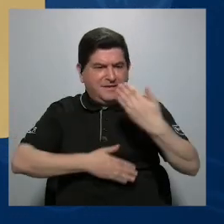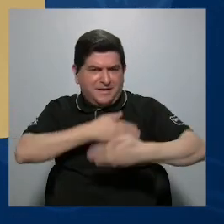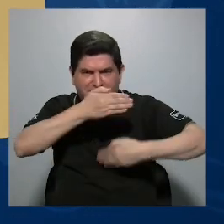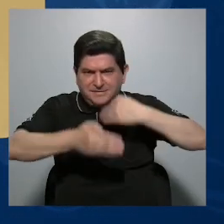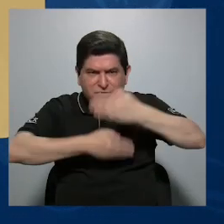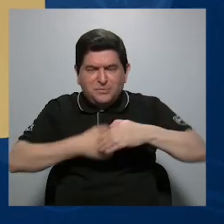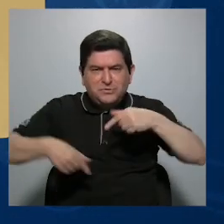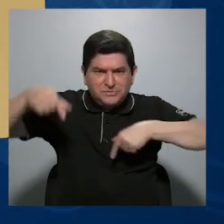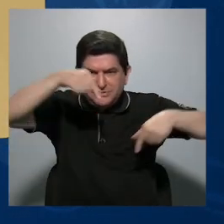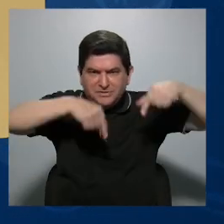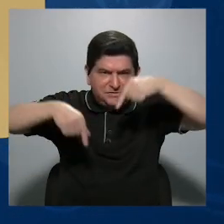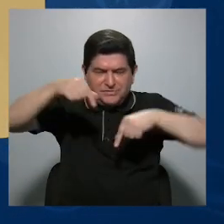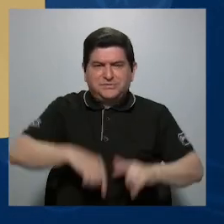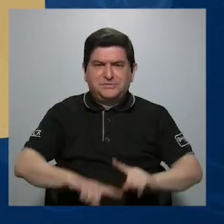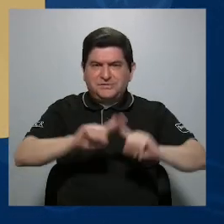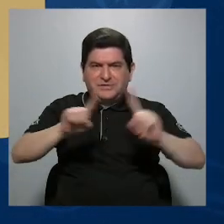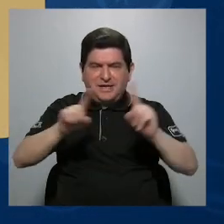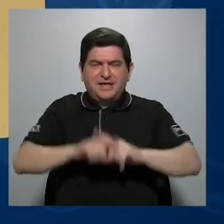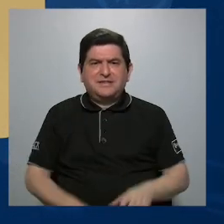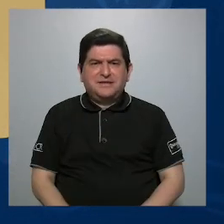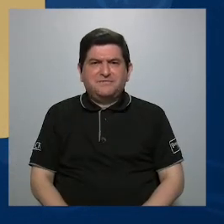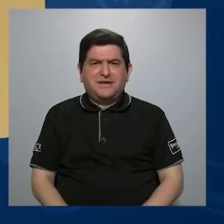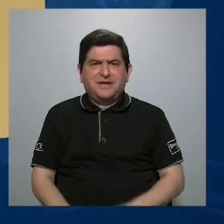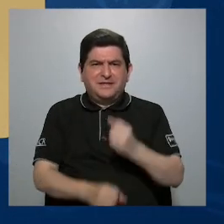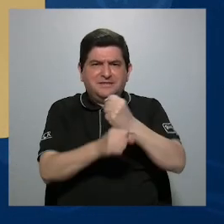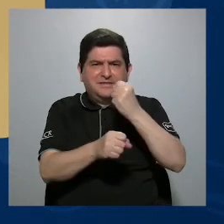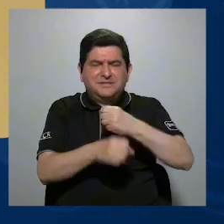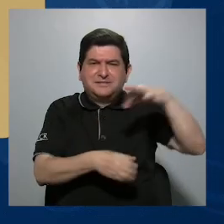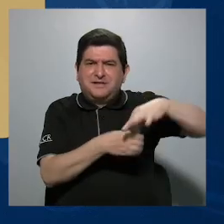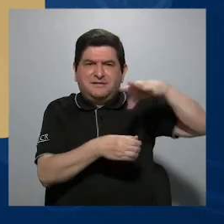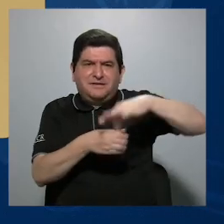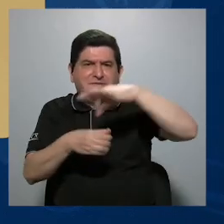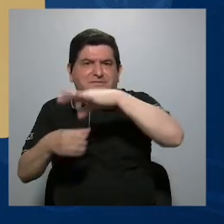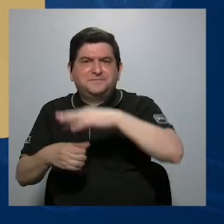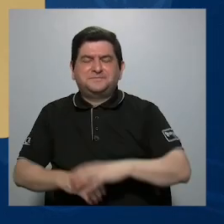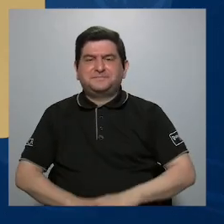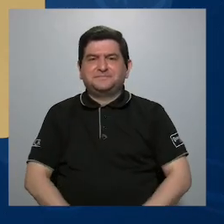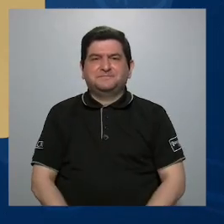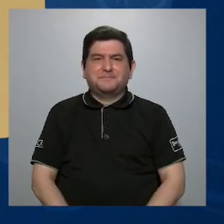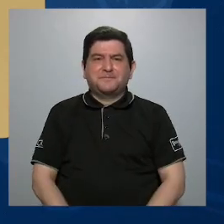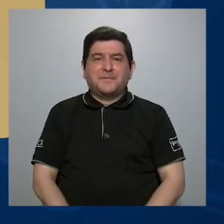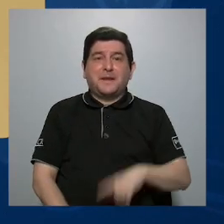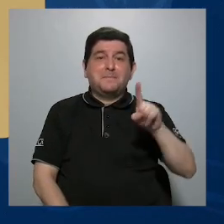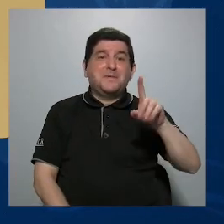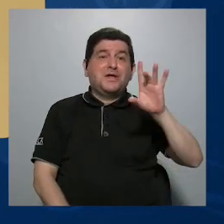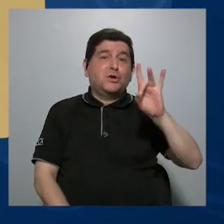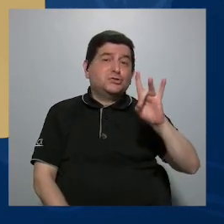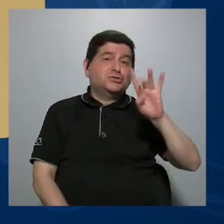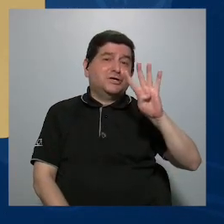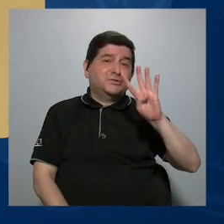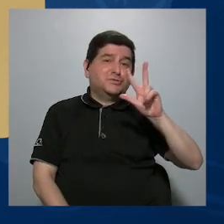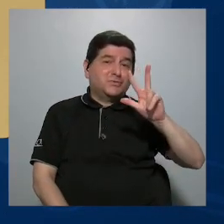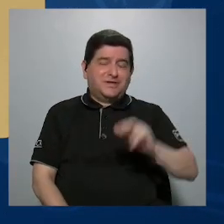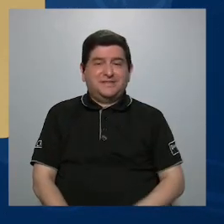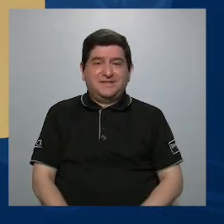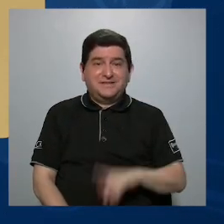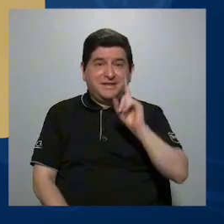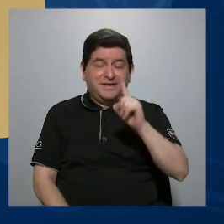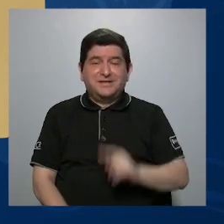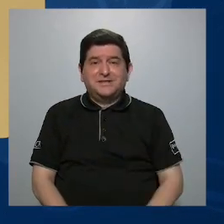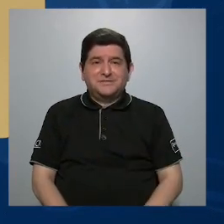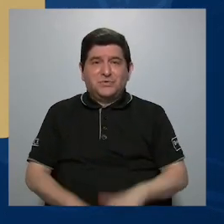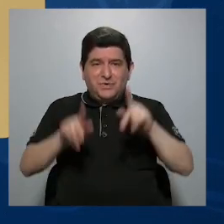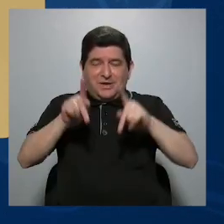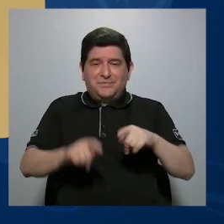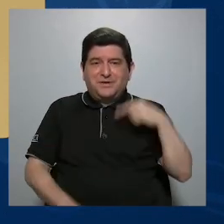de los procederes químicos a las diversas operaciones de la agricultura. En 1843, un